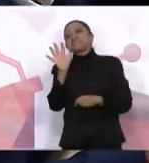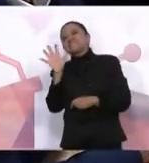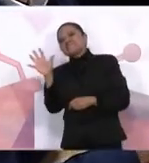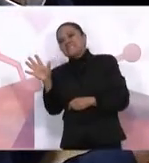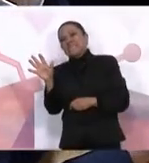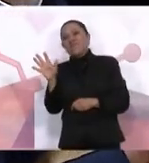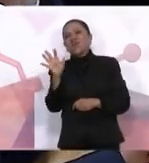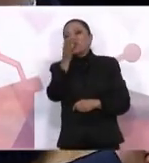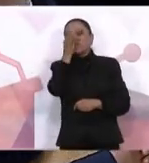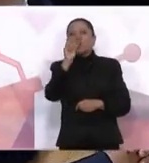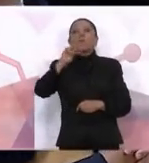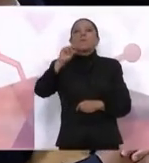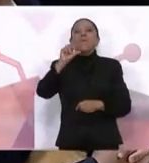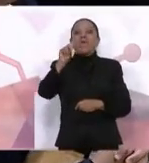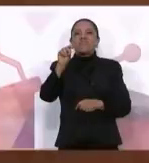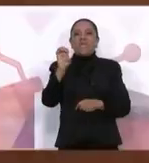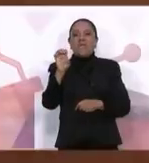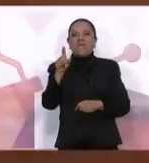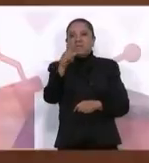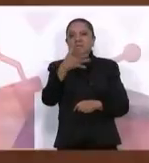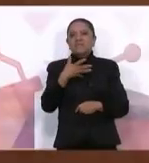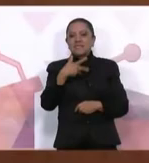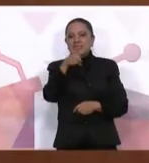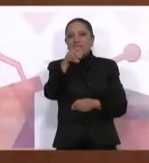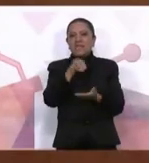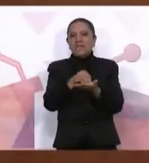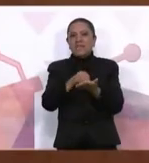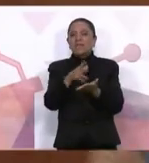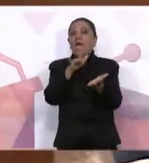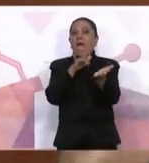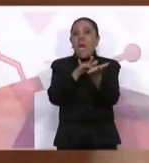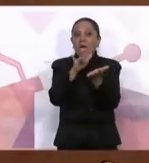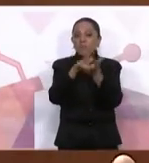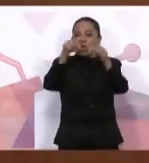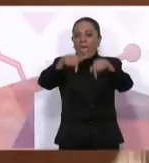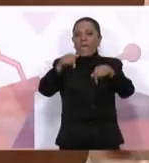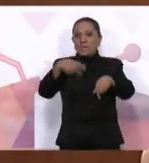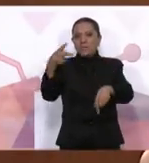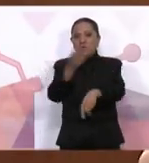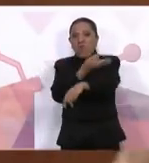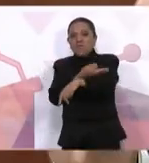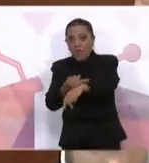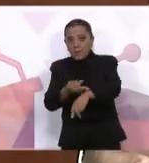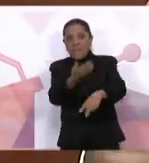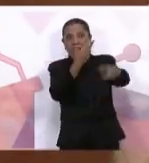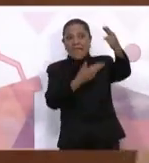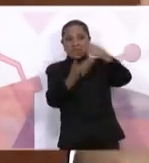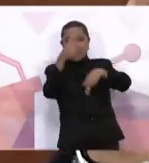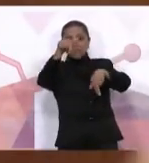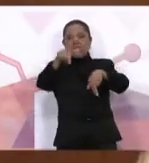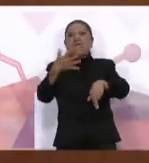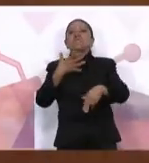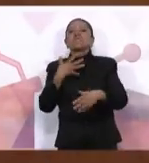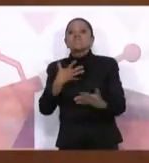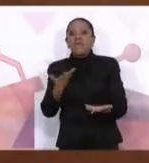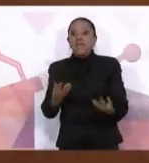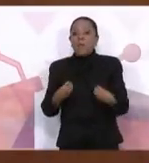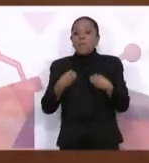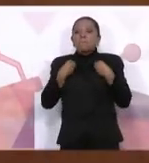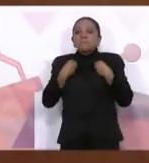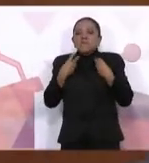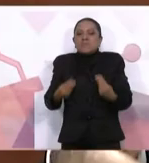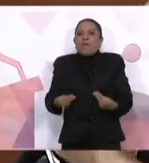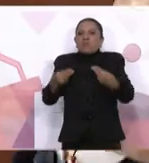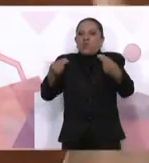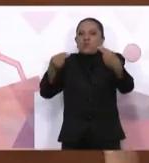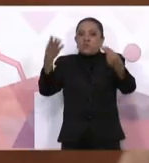réplica y todavía tiene un remanente apoyarlos aquellas familias para que regresen tengan una vida productiva en morelos no